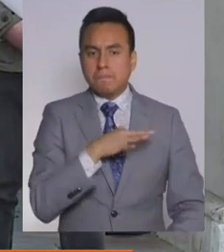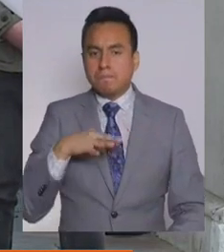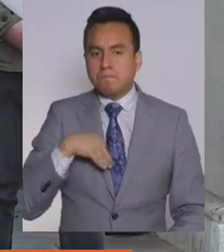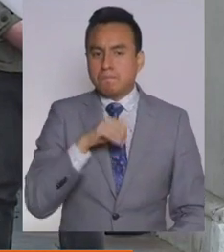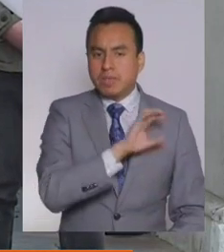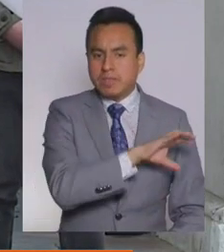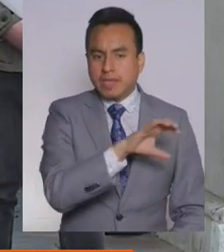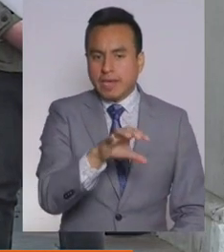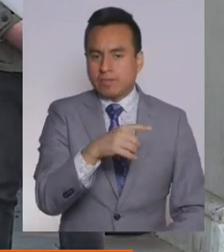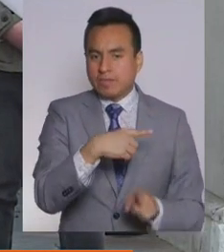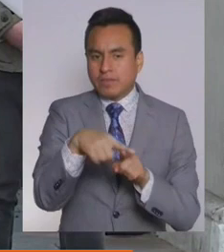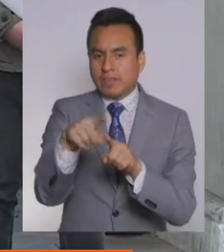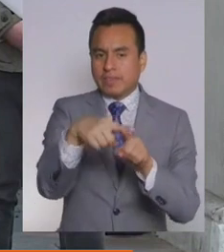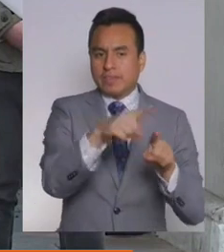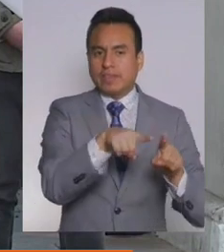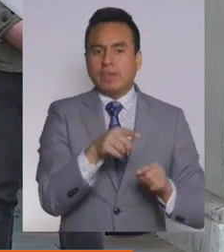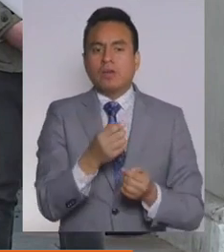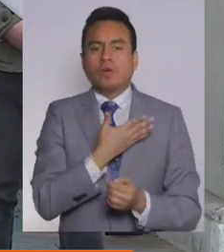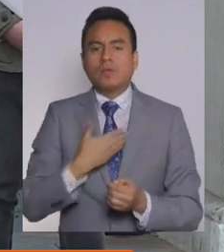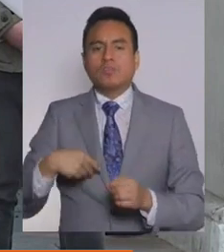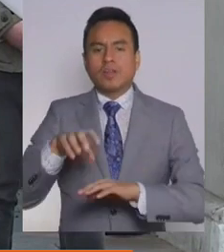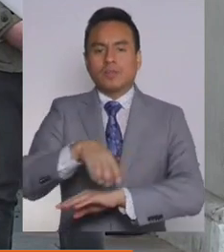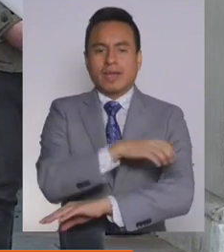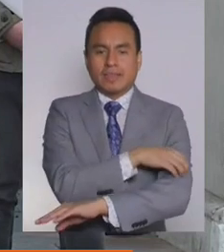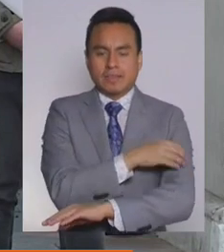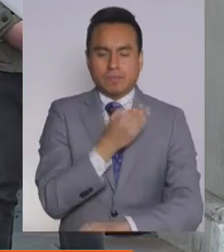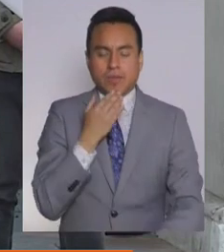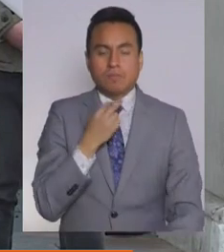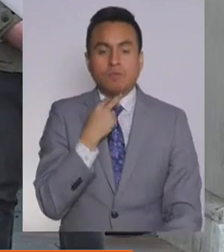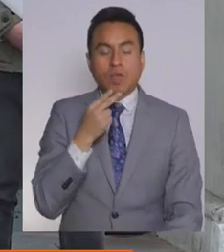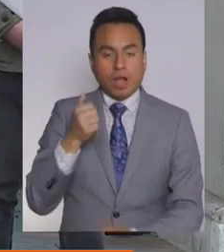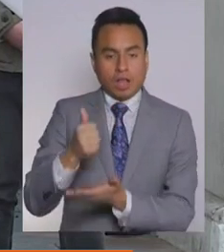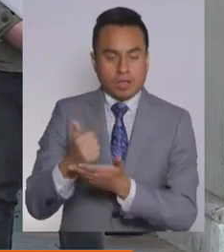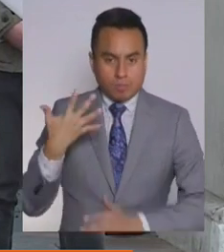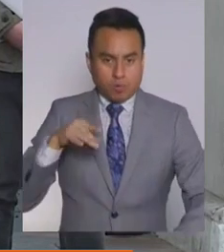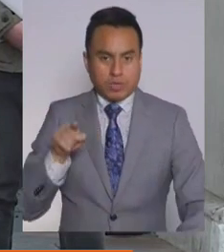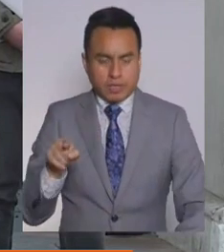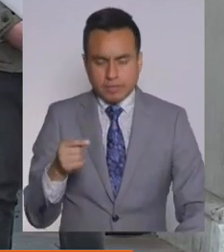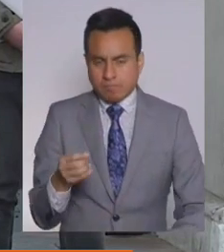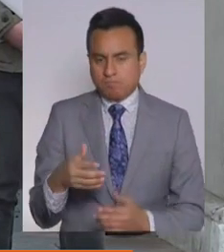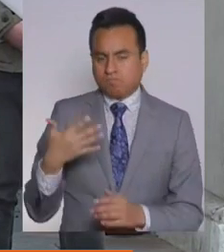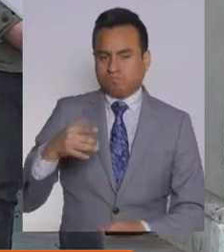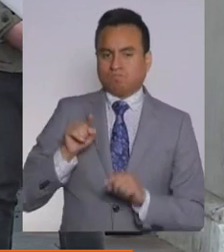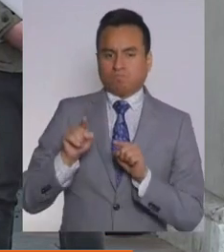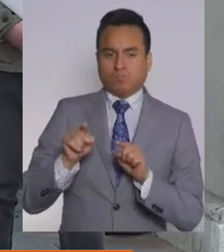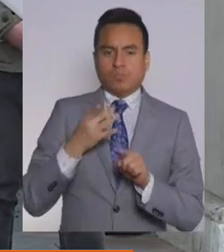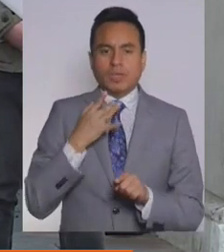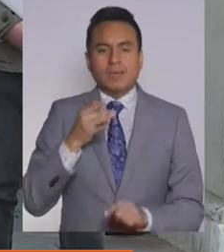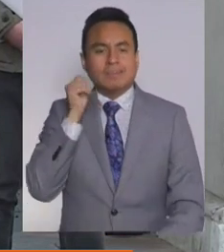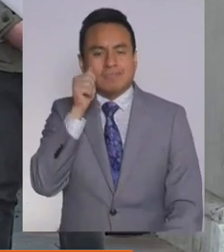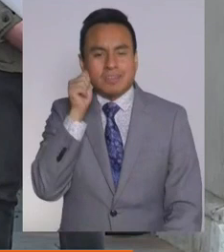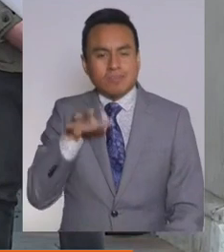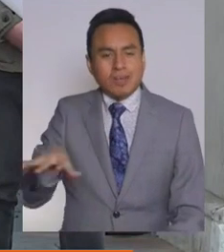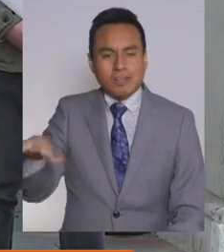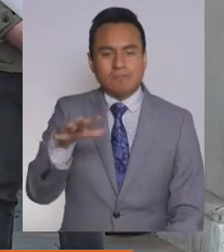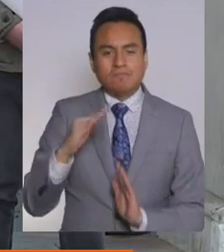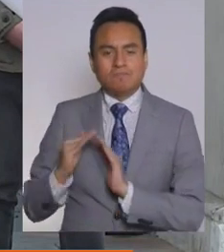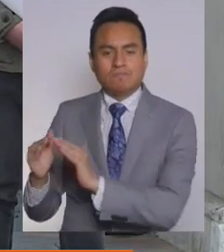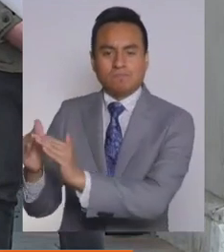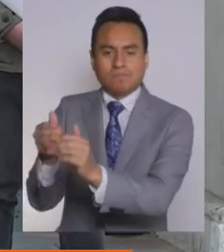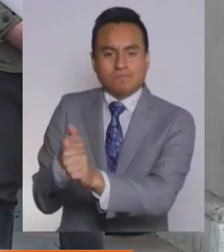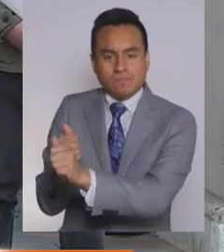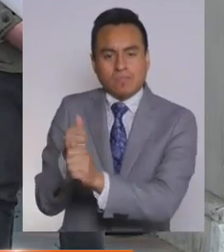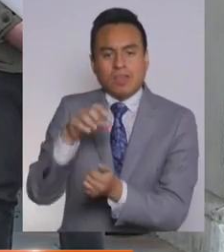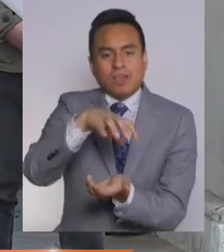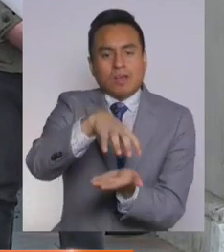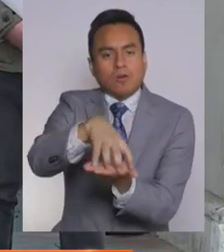ministerios y a los diferentes gobiernos regionales. La voz de los alcaldes importa y importa mucho. porque están en el día a día con ustedes, vecinos y vecinas,